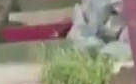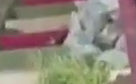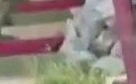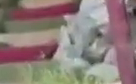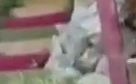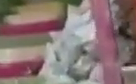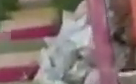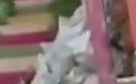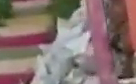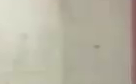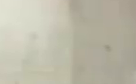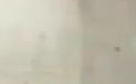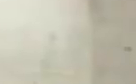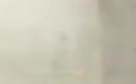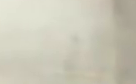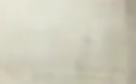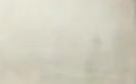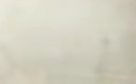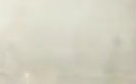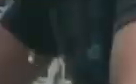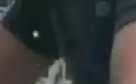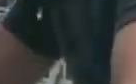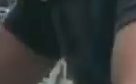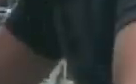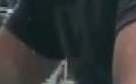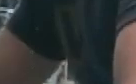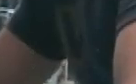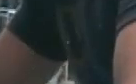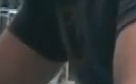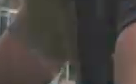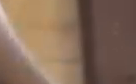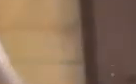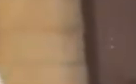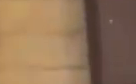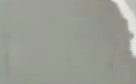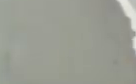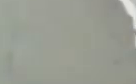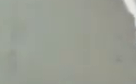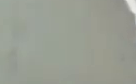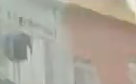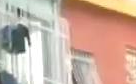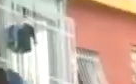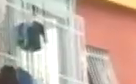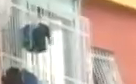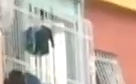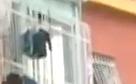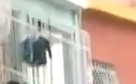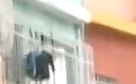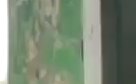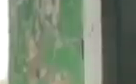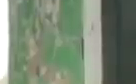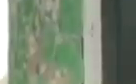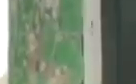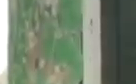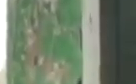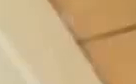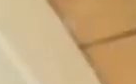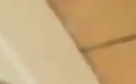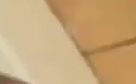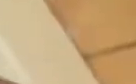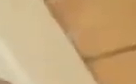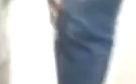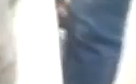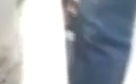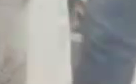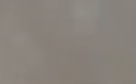Venezuela. Quiero insistir, perseverar en el sueño de que la Gran Misión Barrio Nuevo, Barrio Tricolor, construya